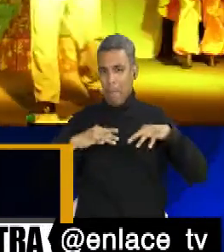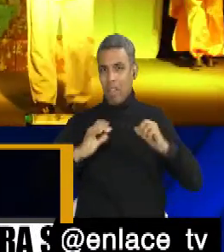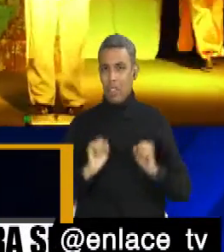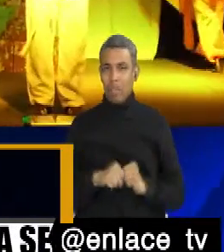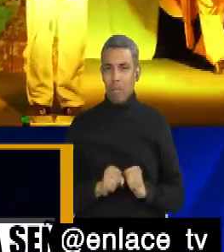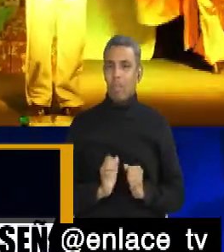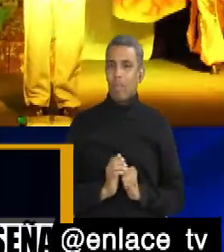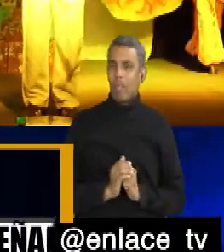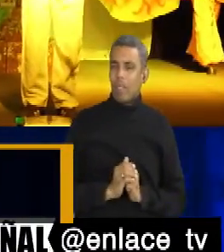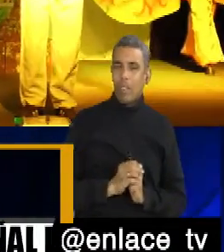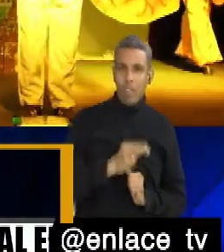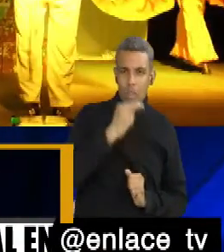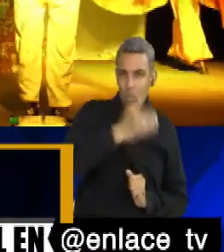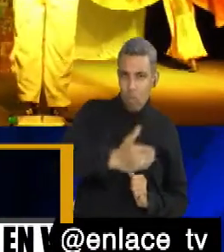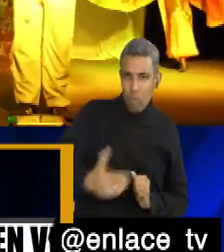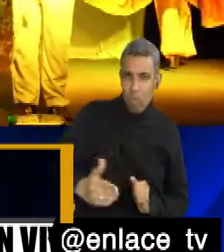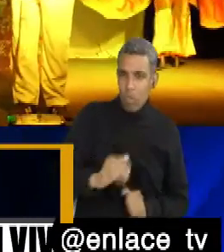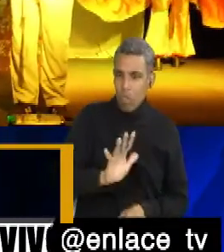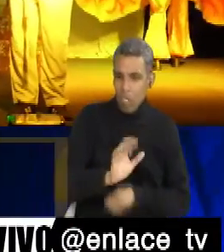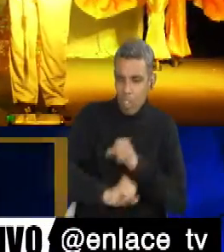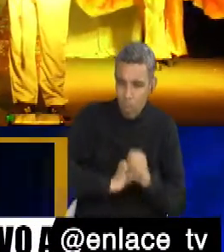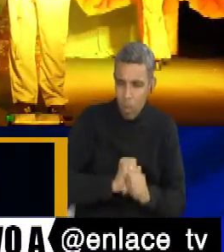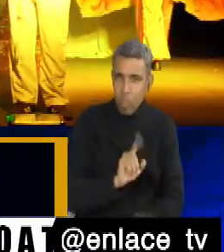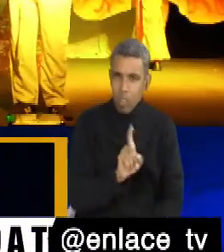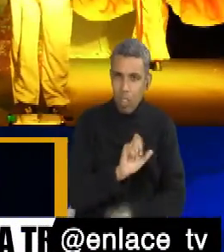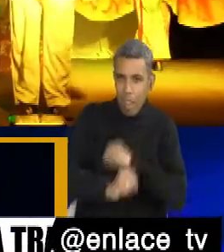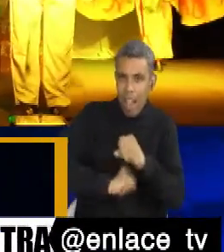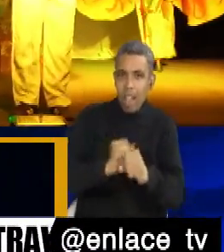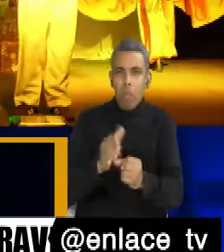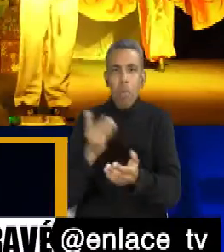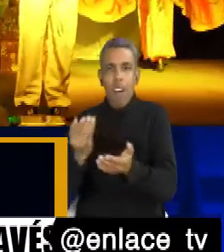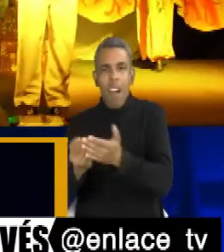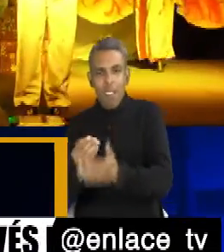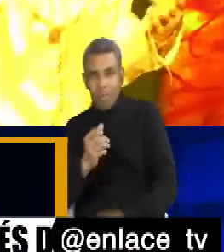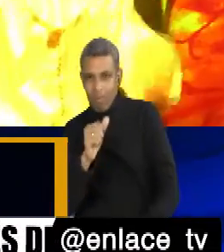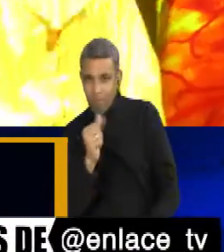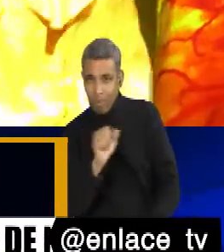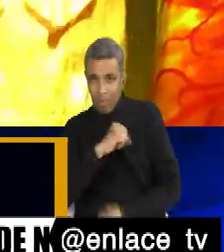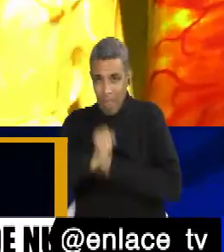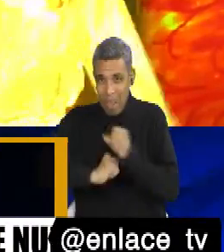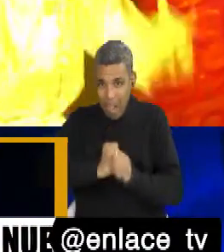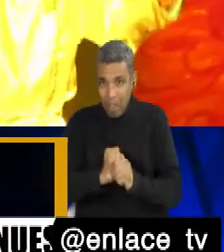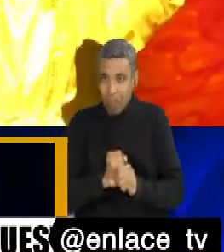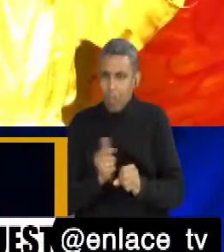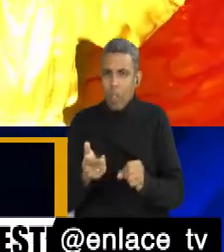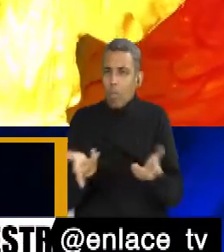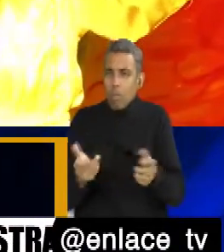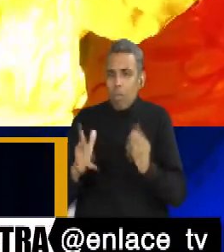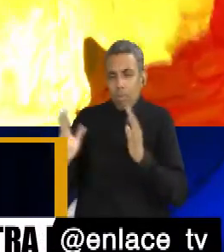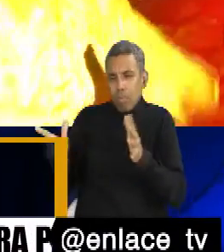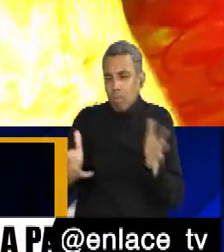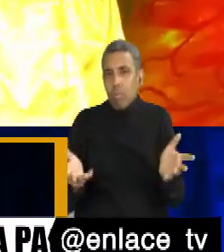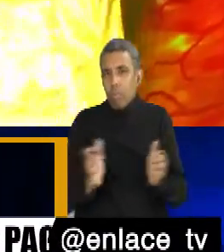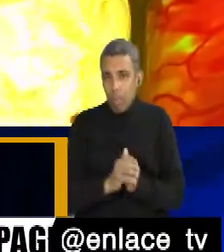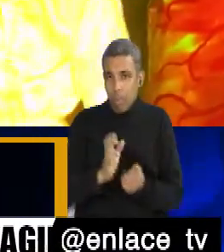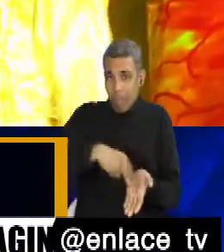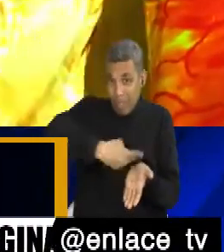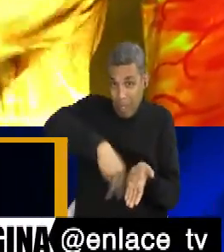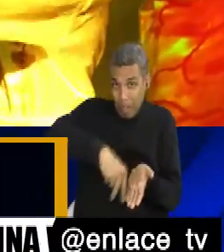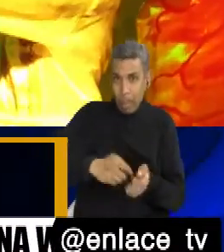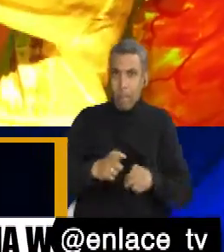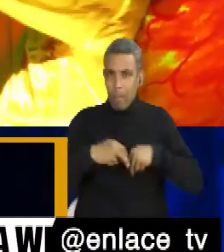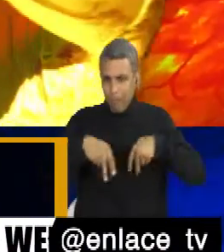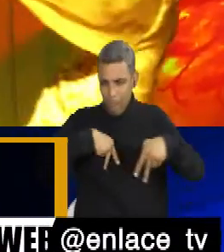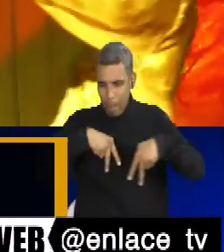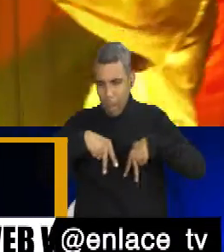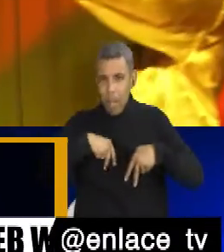de 5 a 10 años y estamos con ellos trabajando la parte del teatro, la parte del baile y la parte de la